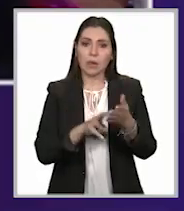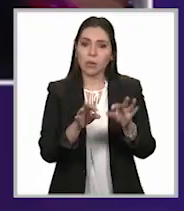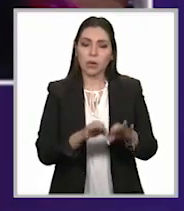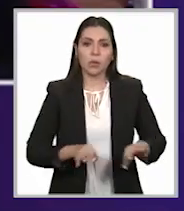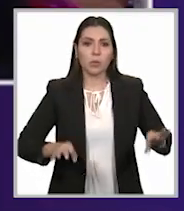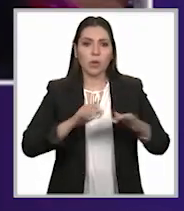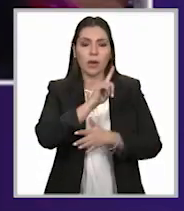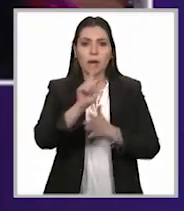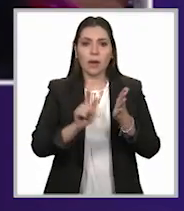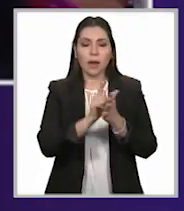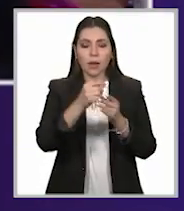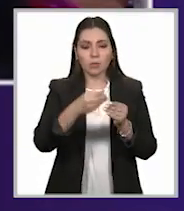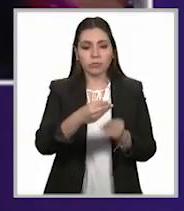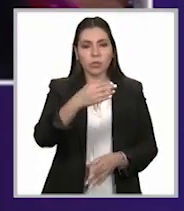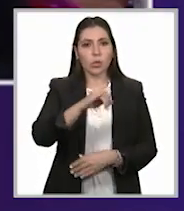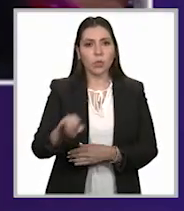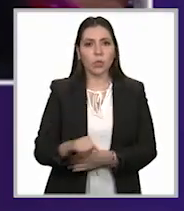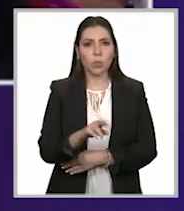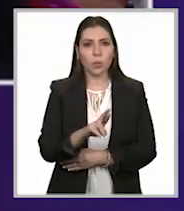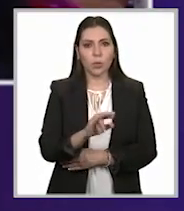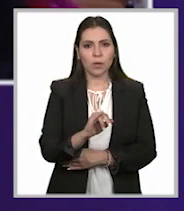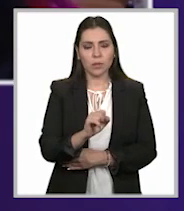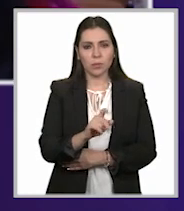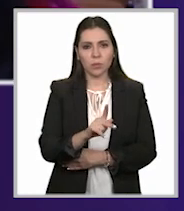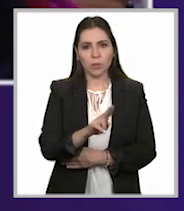Esa es la relevancia que tiene una jurisprudencia.